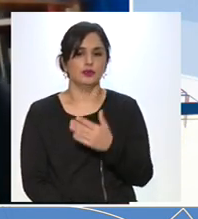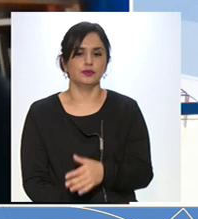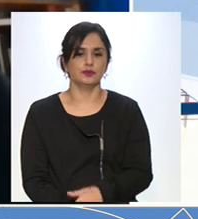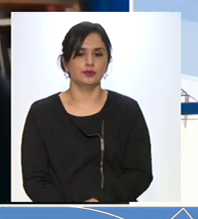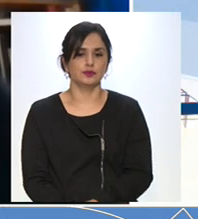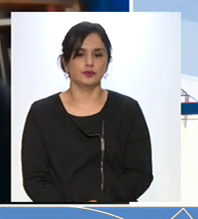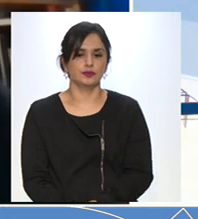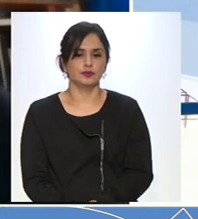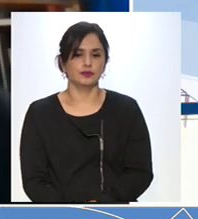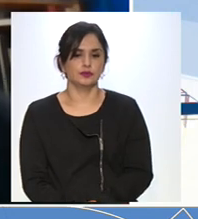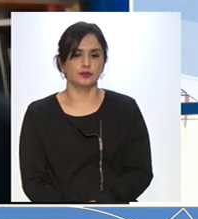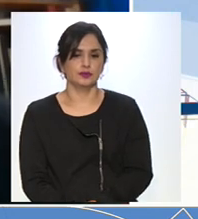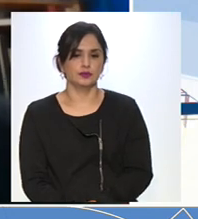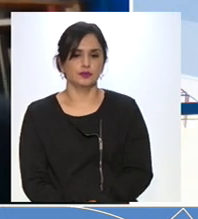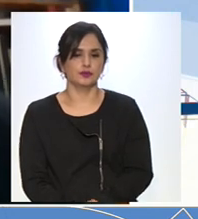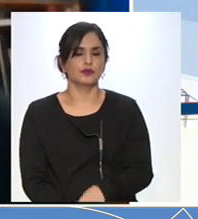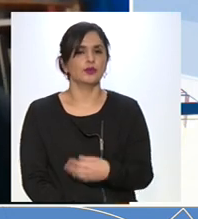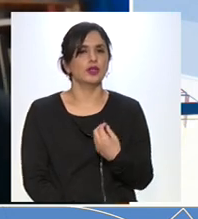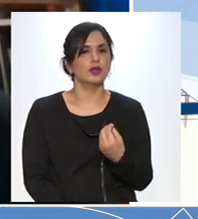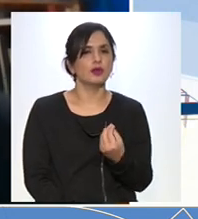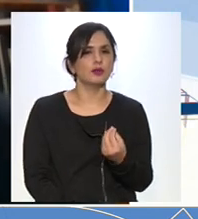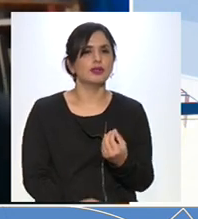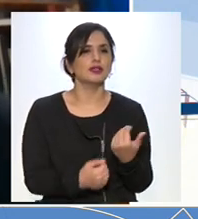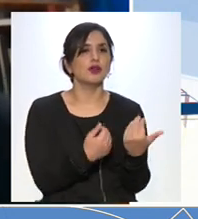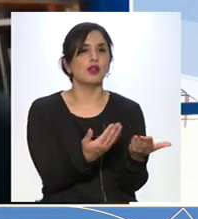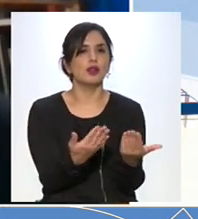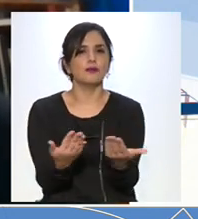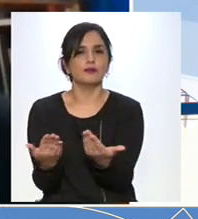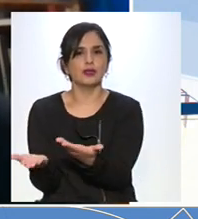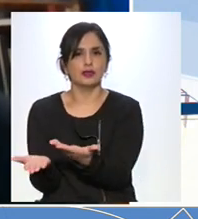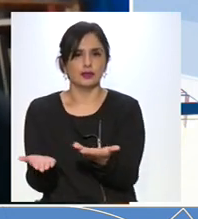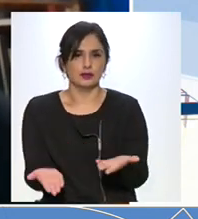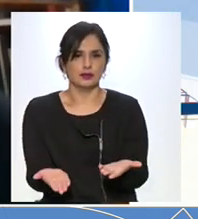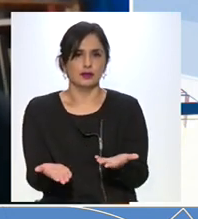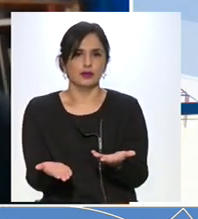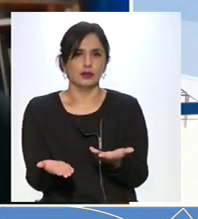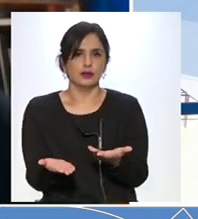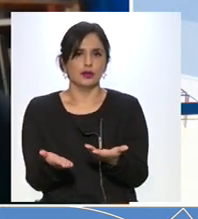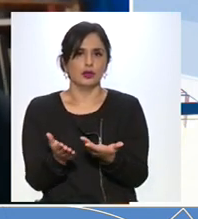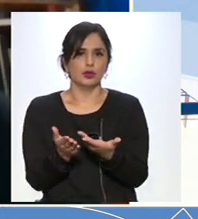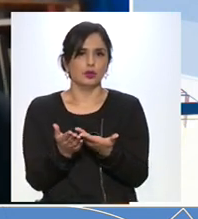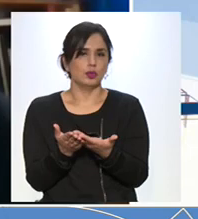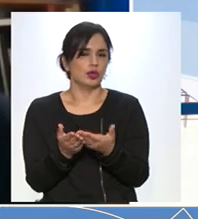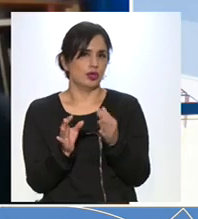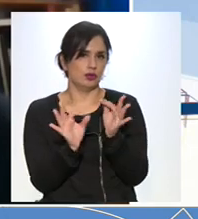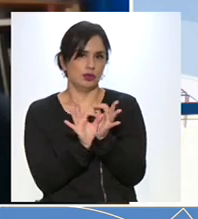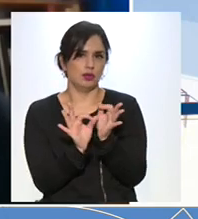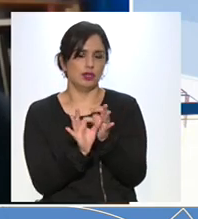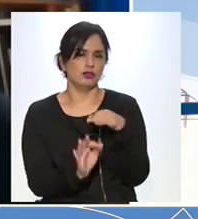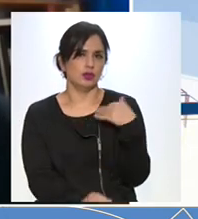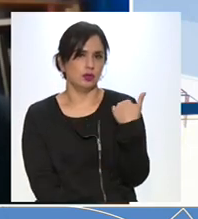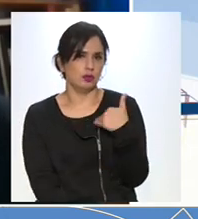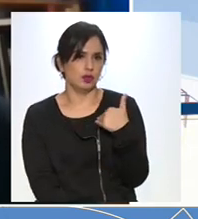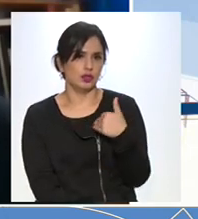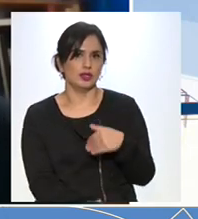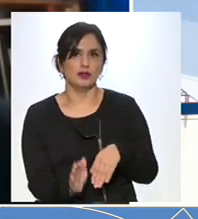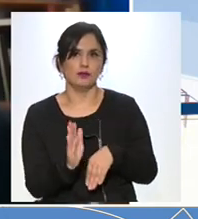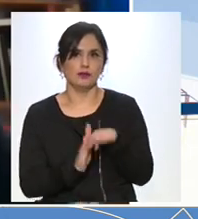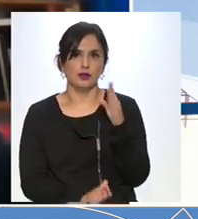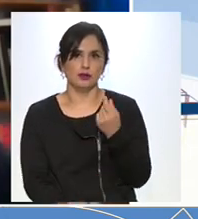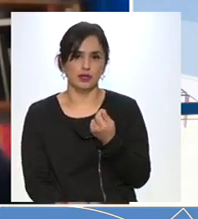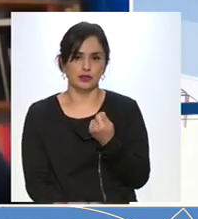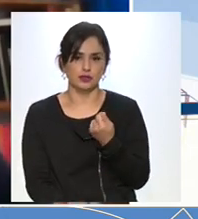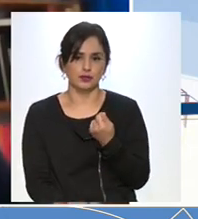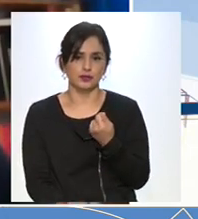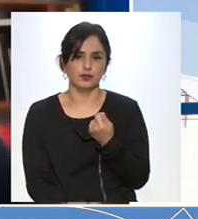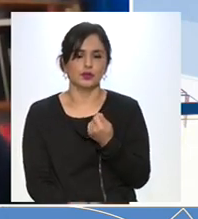una interrogante, ¿en qué pasa con la oferta? Porque de acuerdo a este análisis sería una explicación importante de la inflación. ¿Por qué